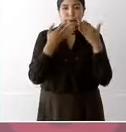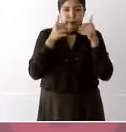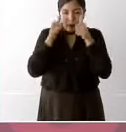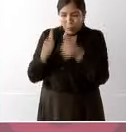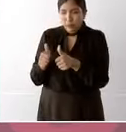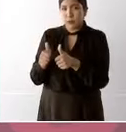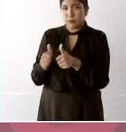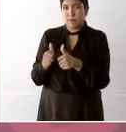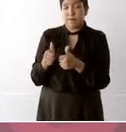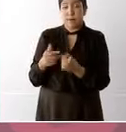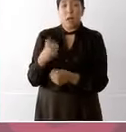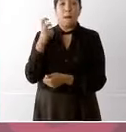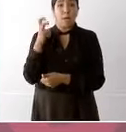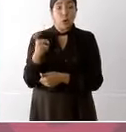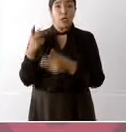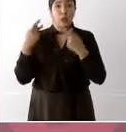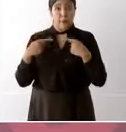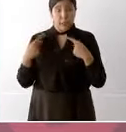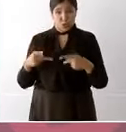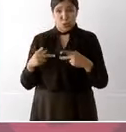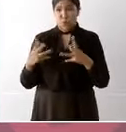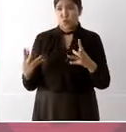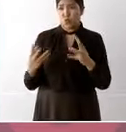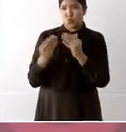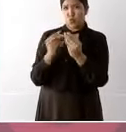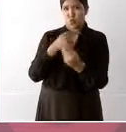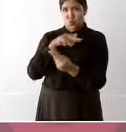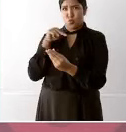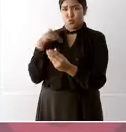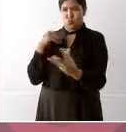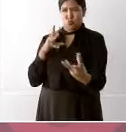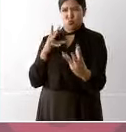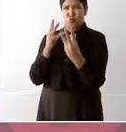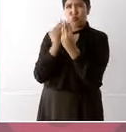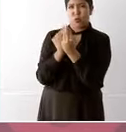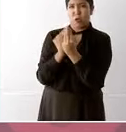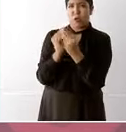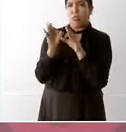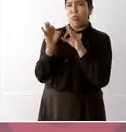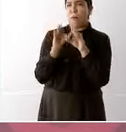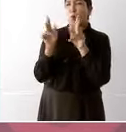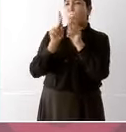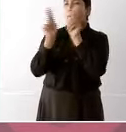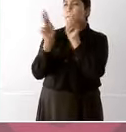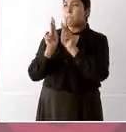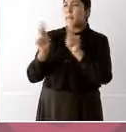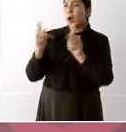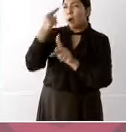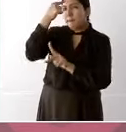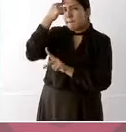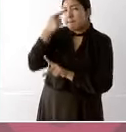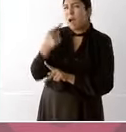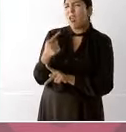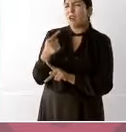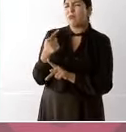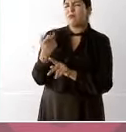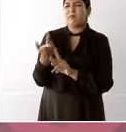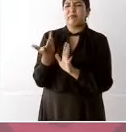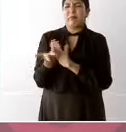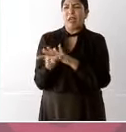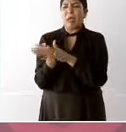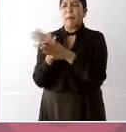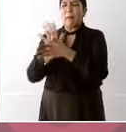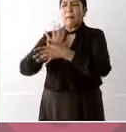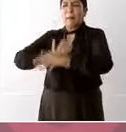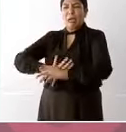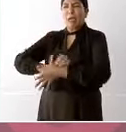este proyecto en 2 grandes pilares que trabajarán armónicamente para detonar una sinergia para